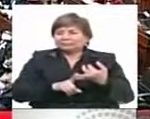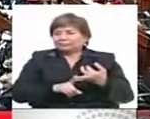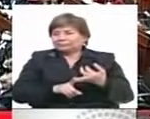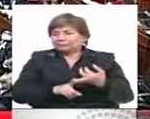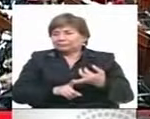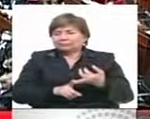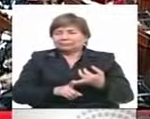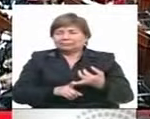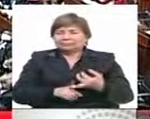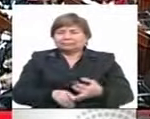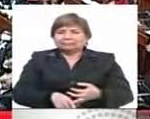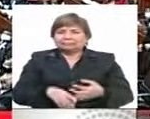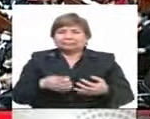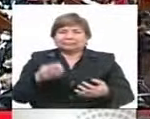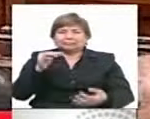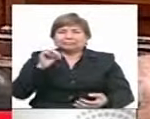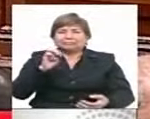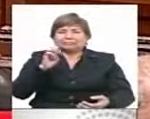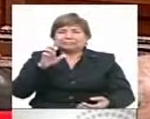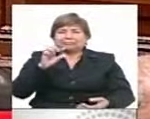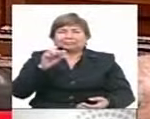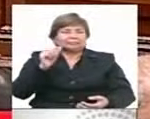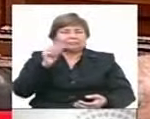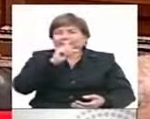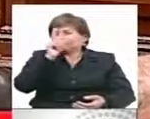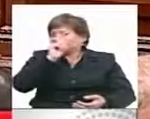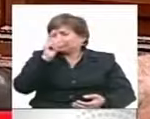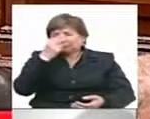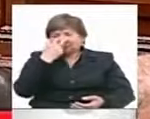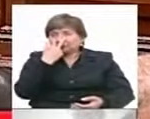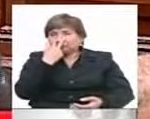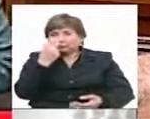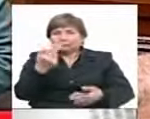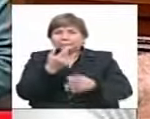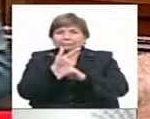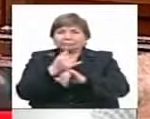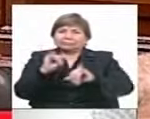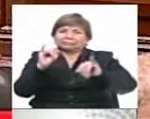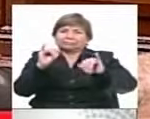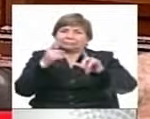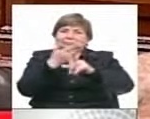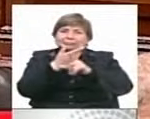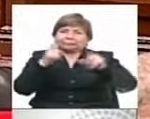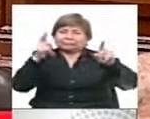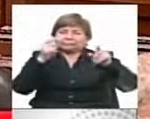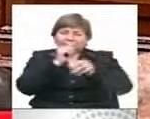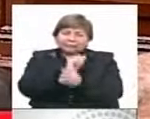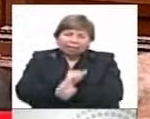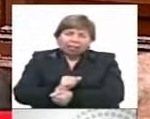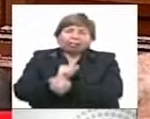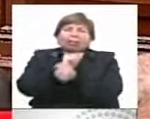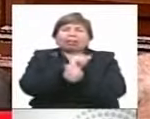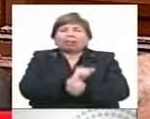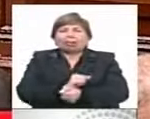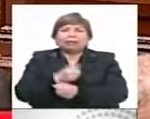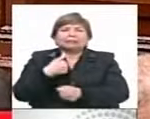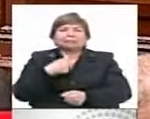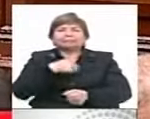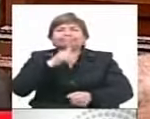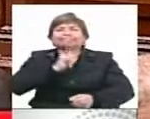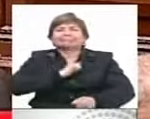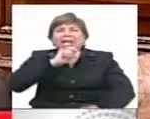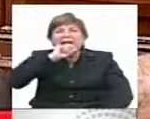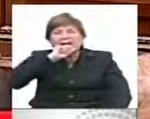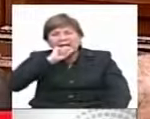Tiene 30 segundos ahí. Melgar, porque no hemos logrado la ansiada libertad. Seguimos siendo esclavos de nuestro